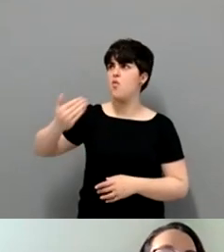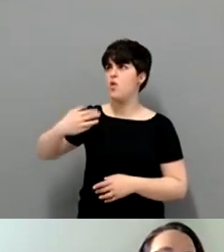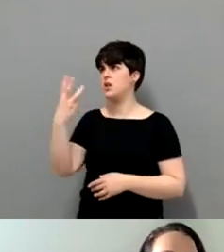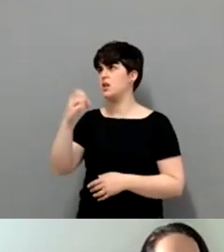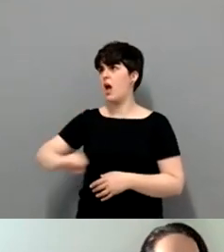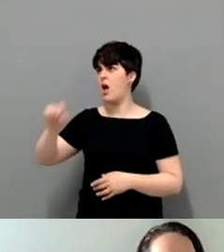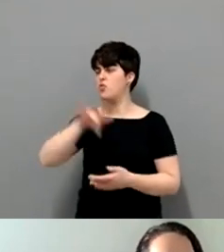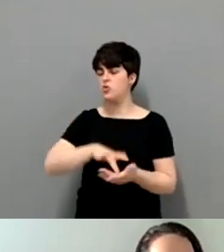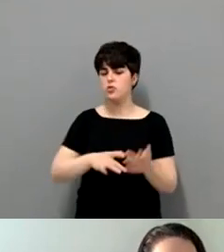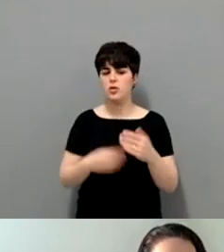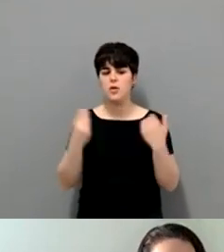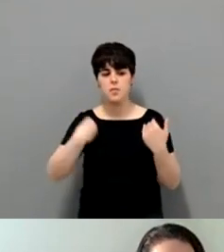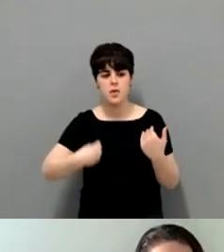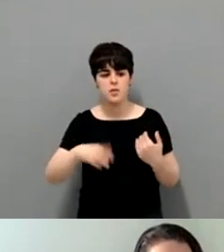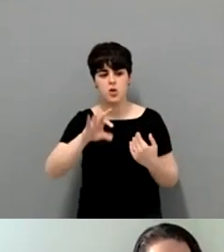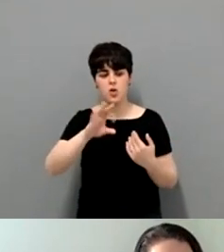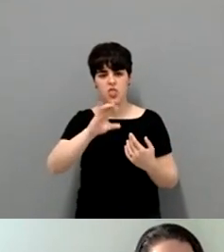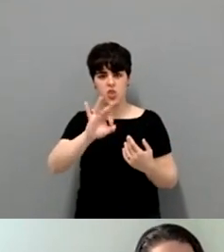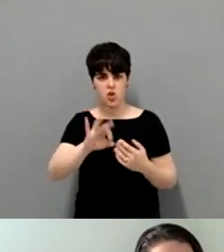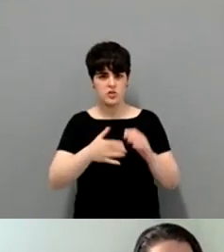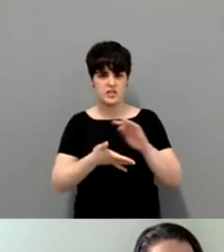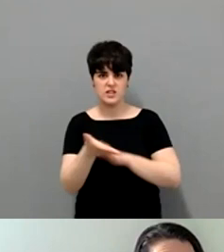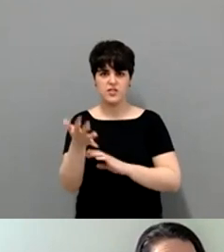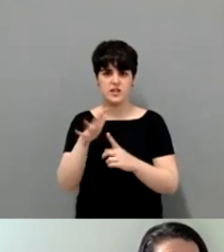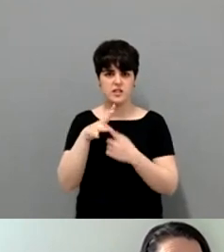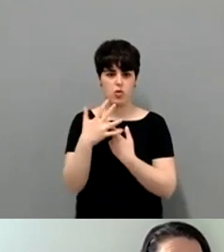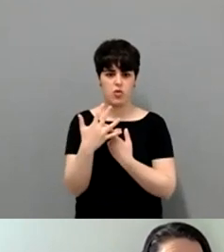Pero, Rocío, ¿esta situación